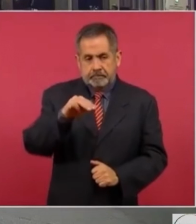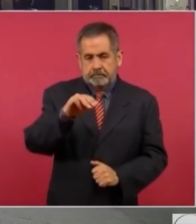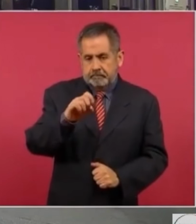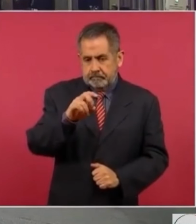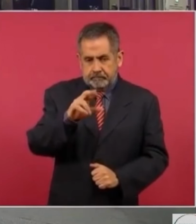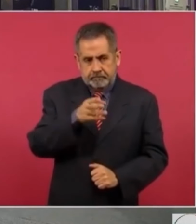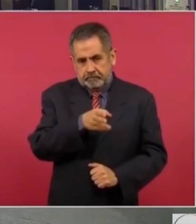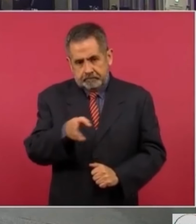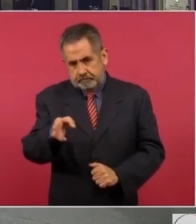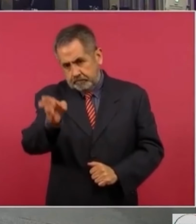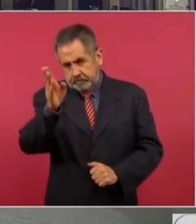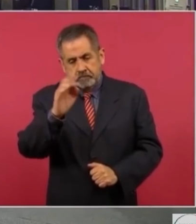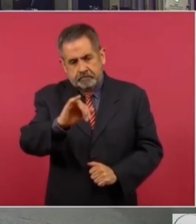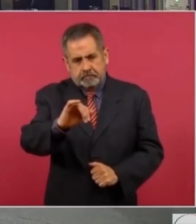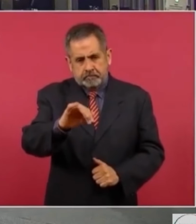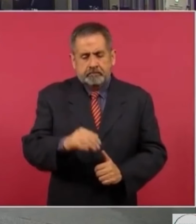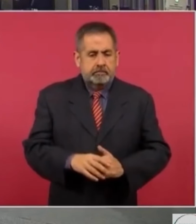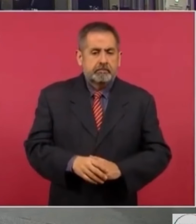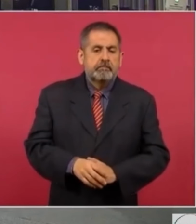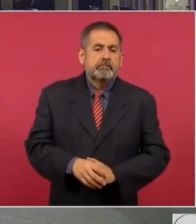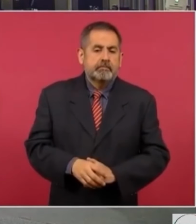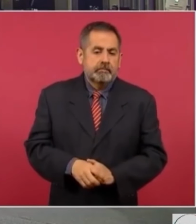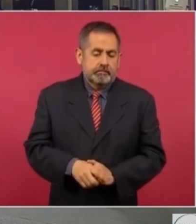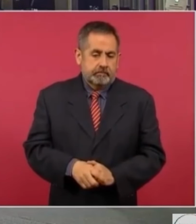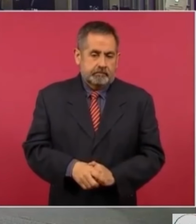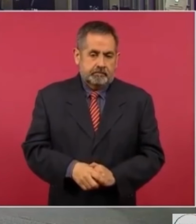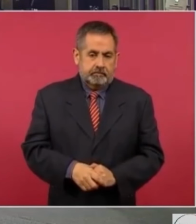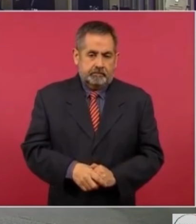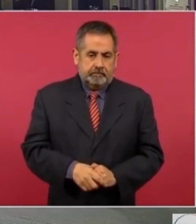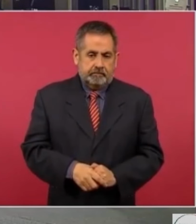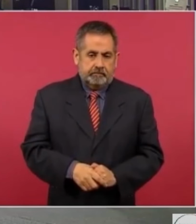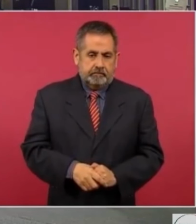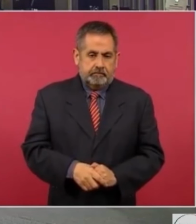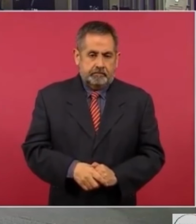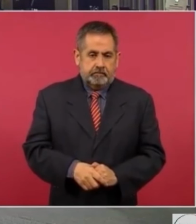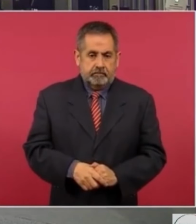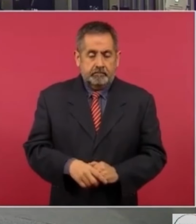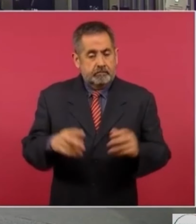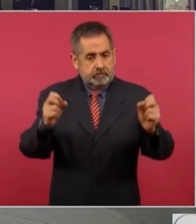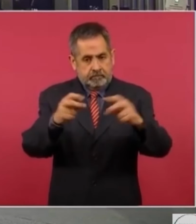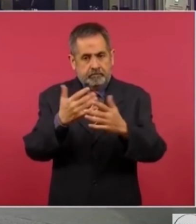por Madero, y ahí les esperamos a todos.